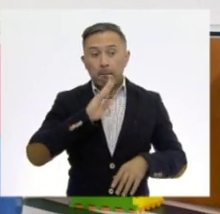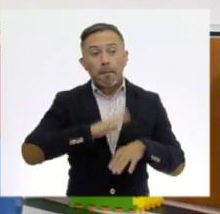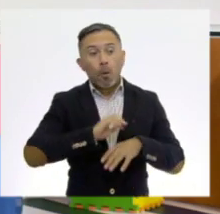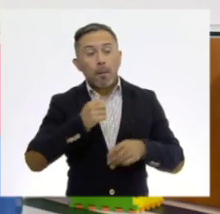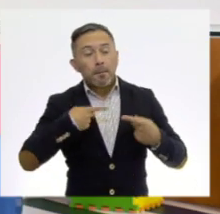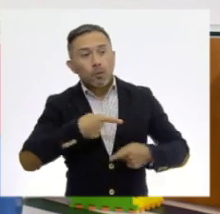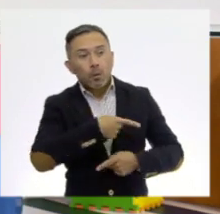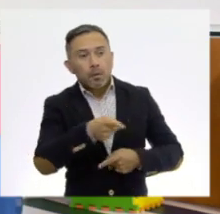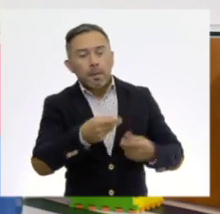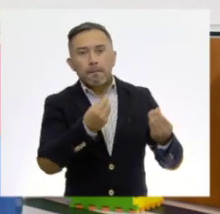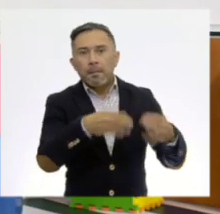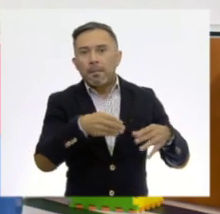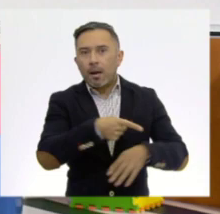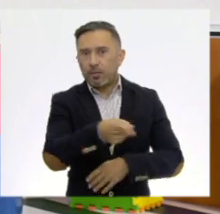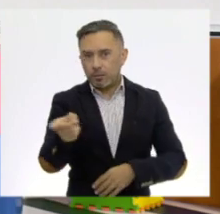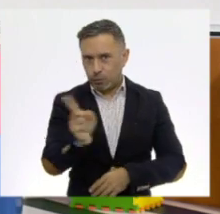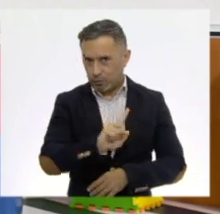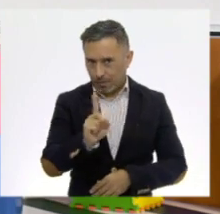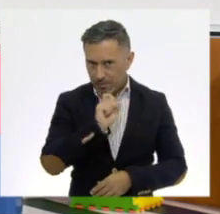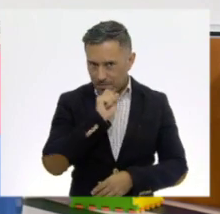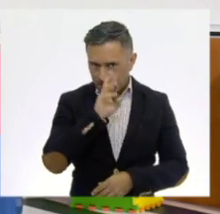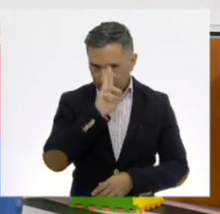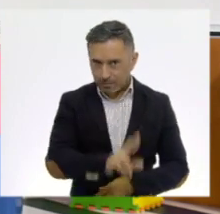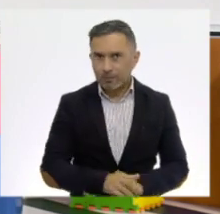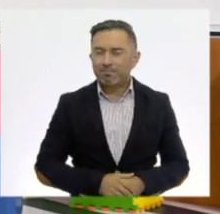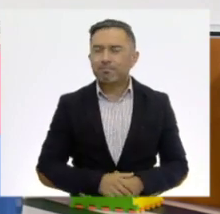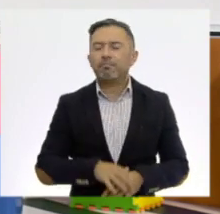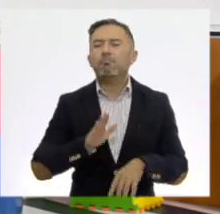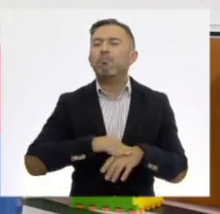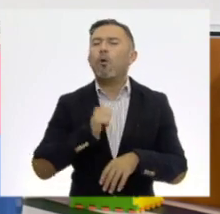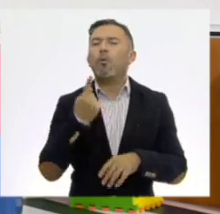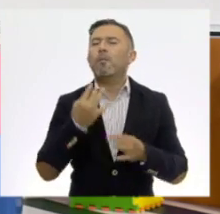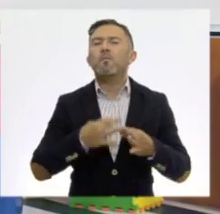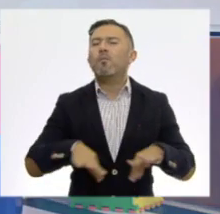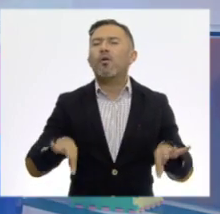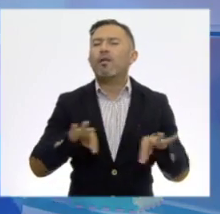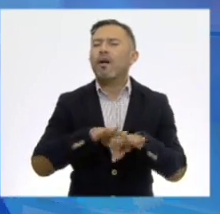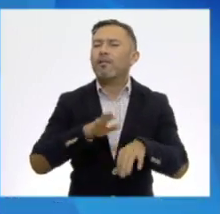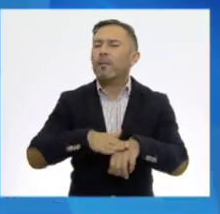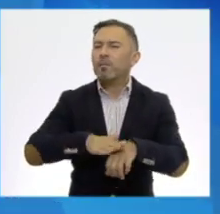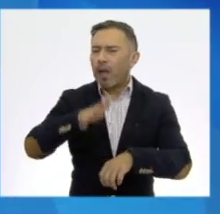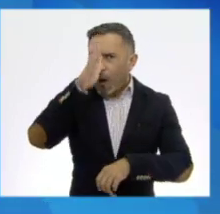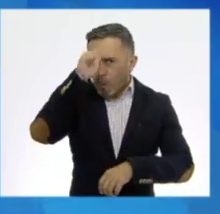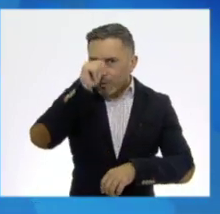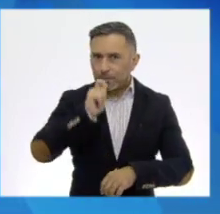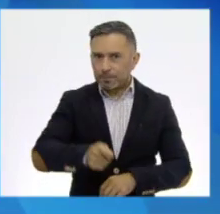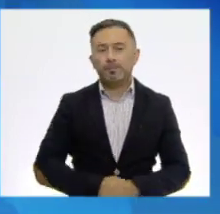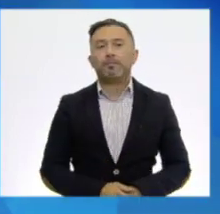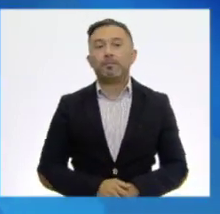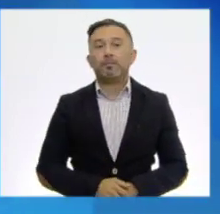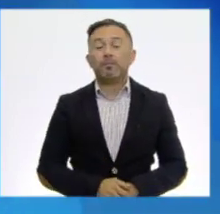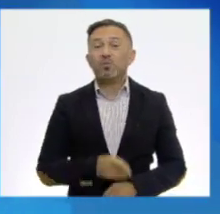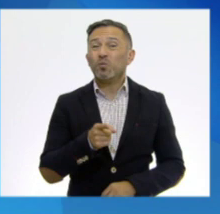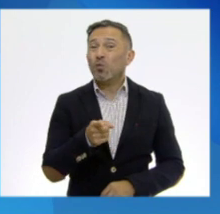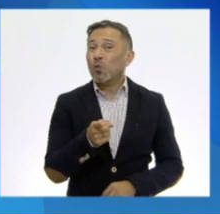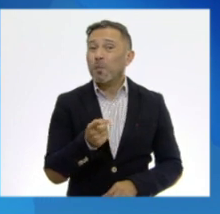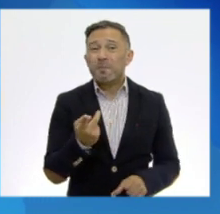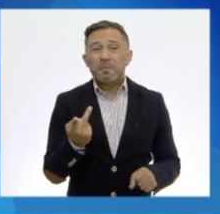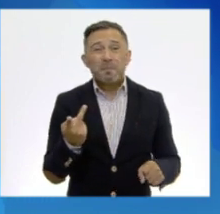Y después de esto, también es algo muy importante que debes recordar, es que todo lo que te pase